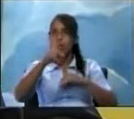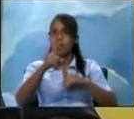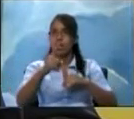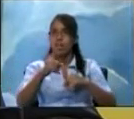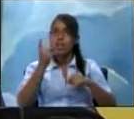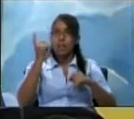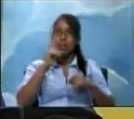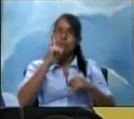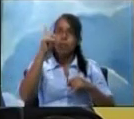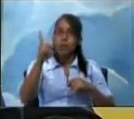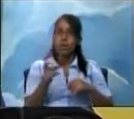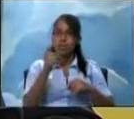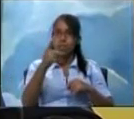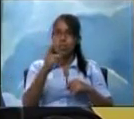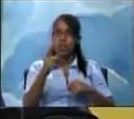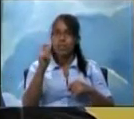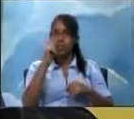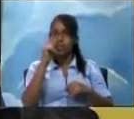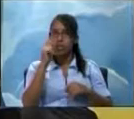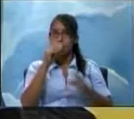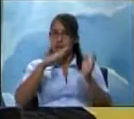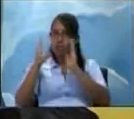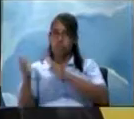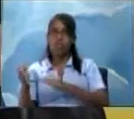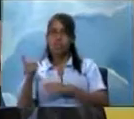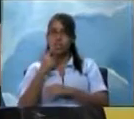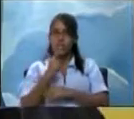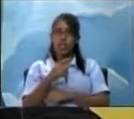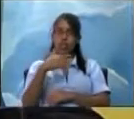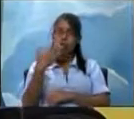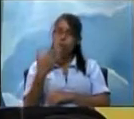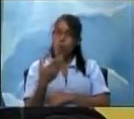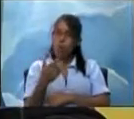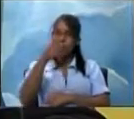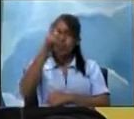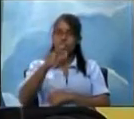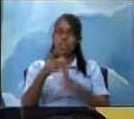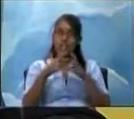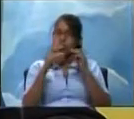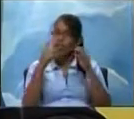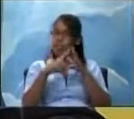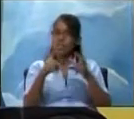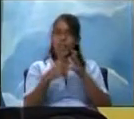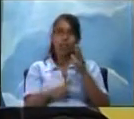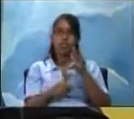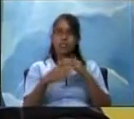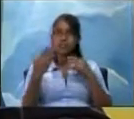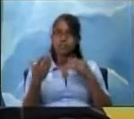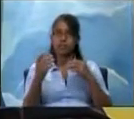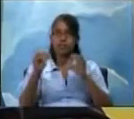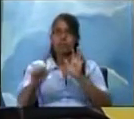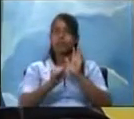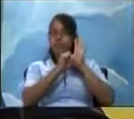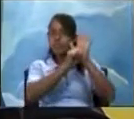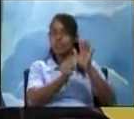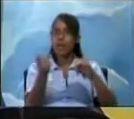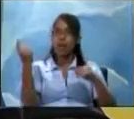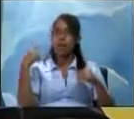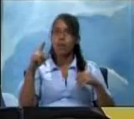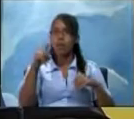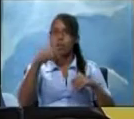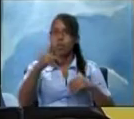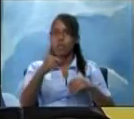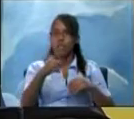Jacobo, Juan y Andrés le preguntaron aparte, dinos, ¿cuándo serán estas cosas y qué señal